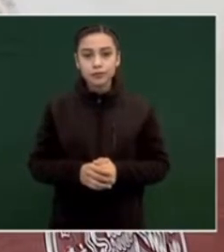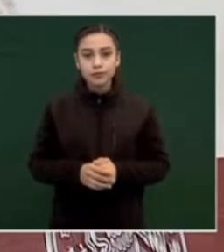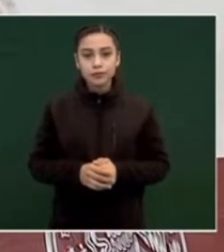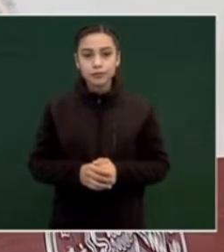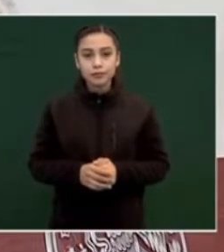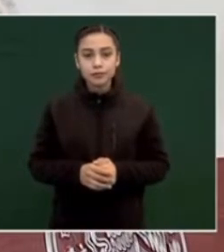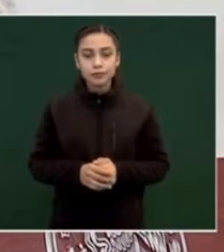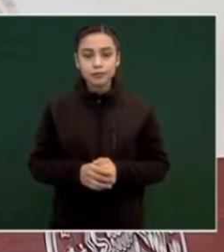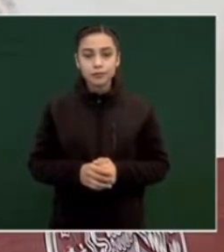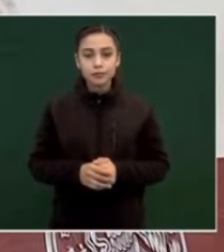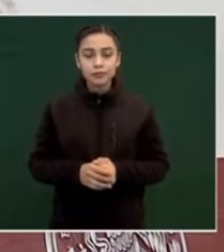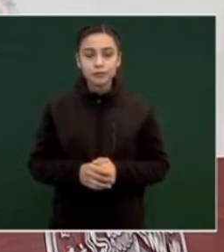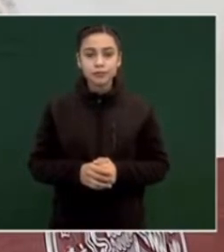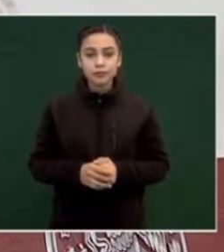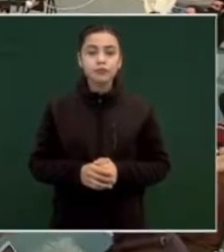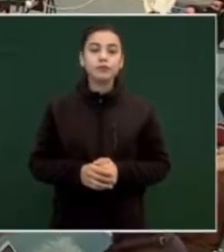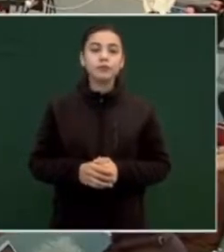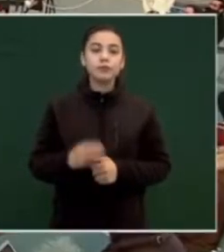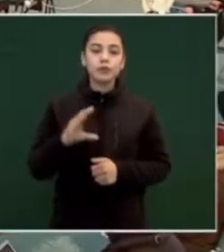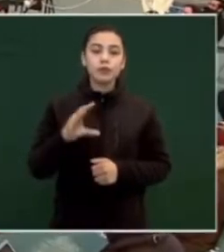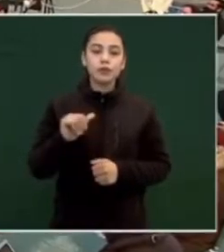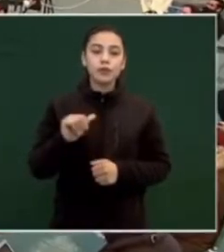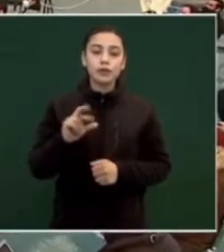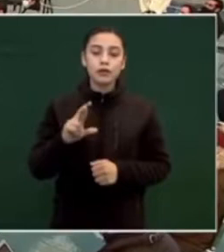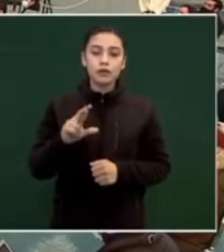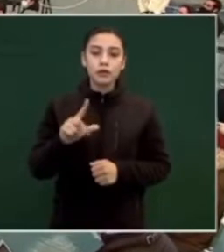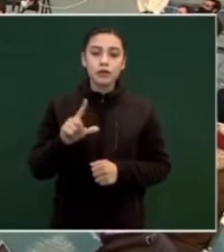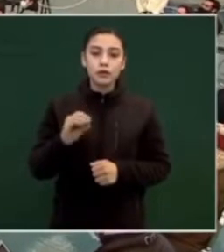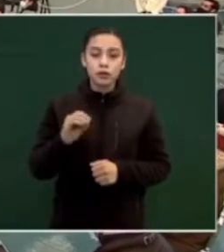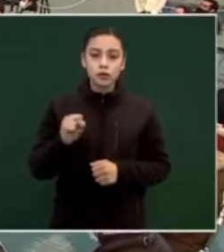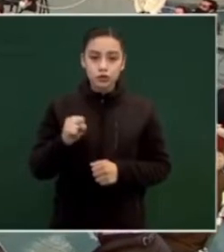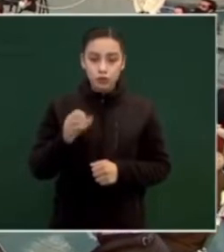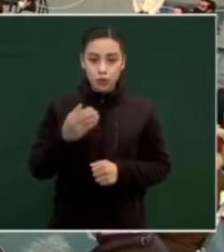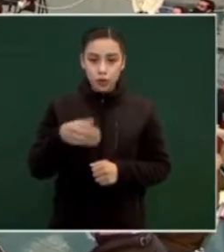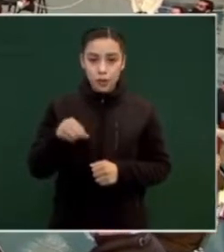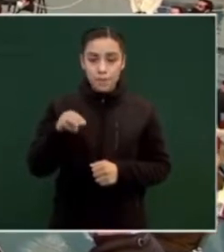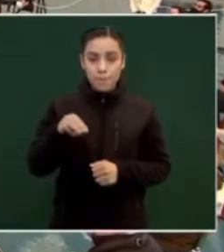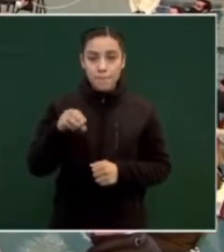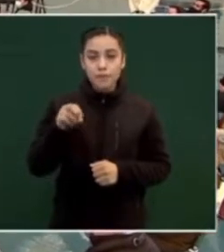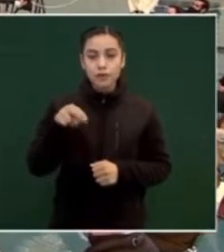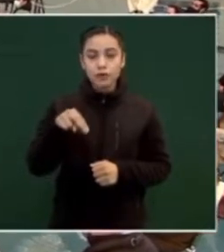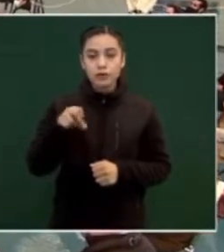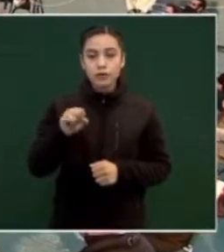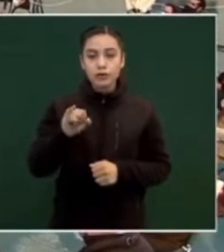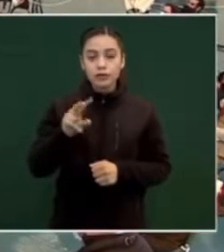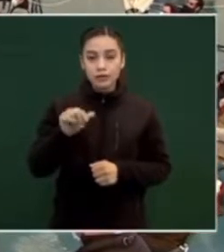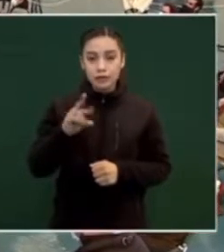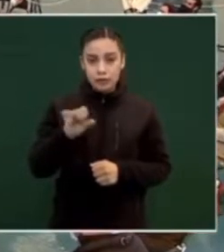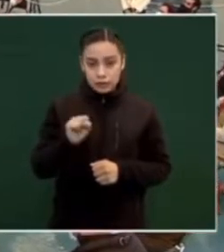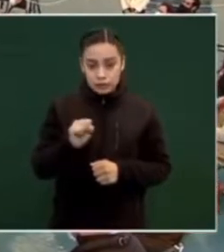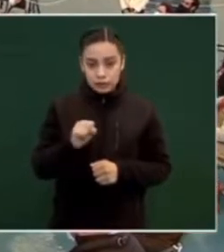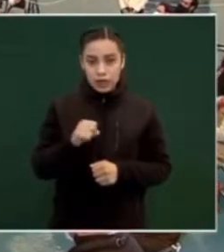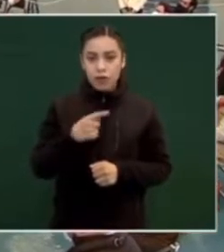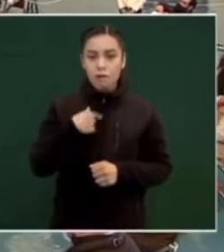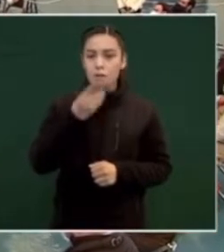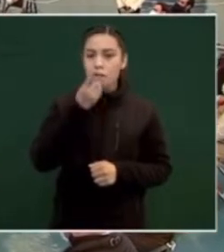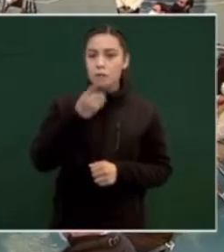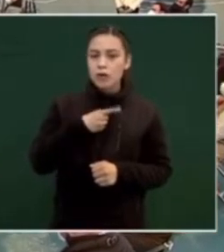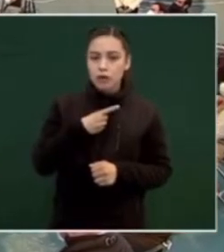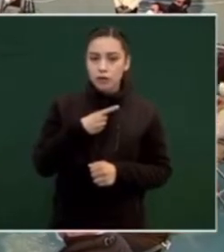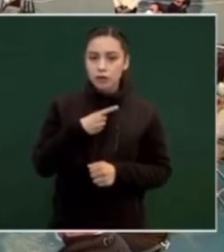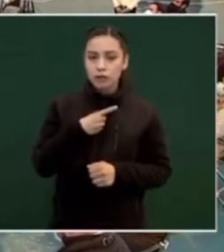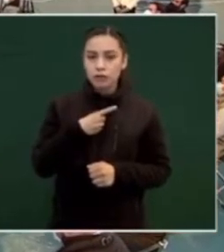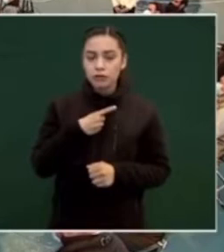carlos monsiváis el finado me llegó a decir este y todavía no